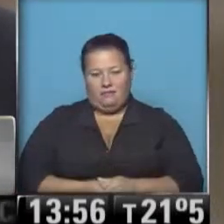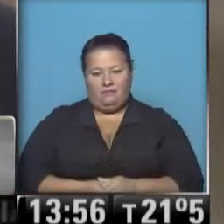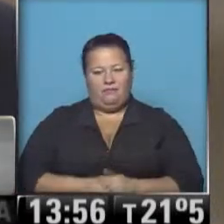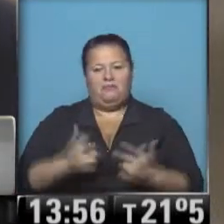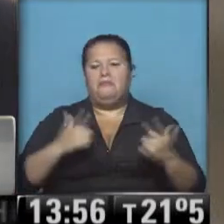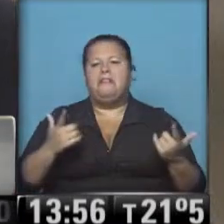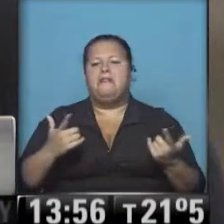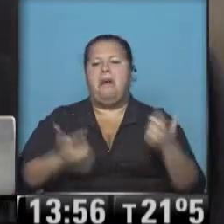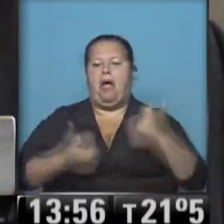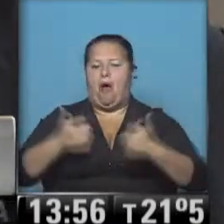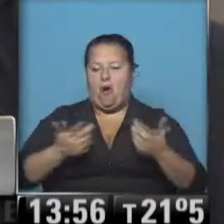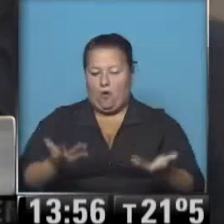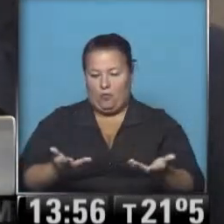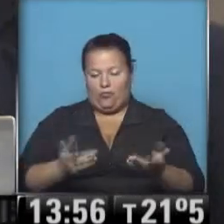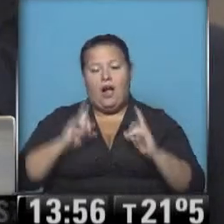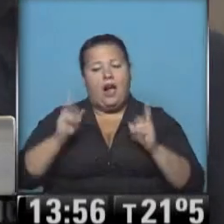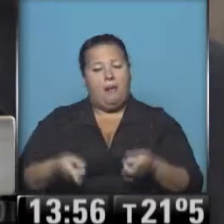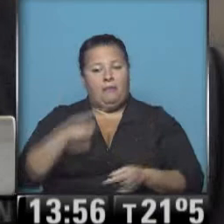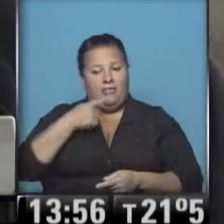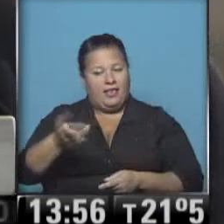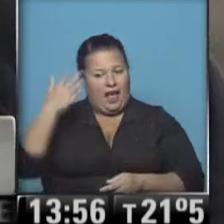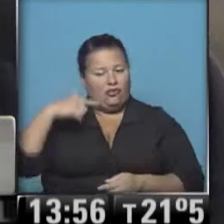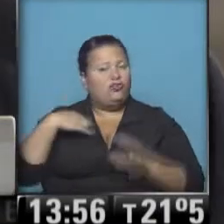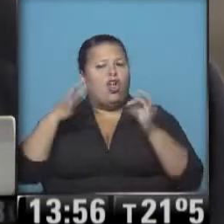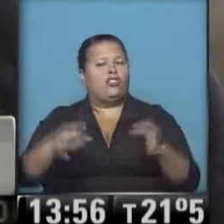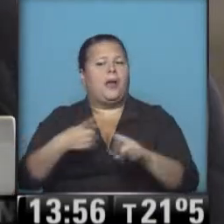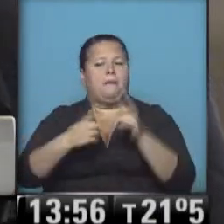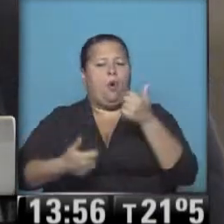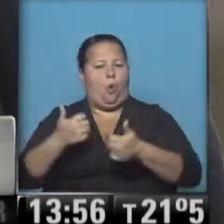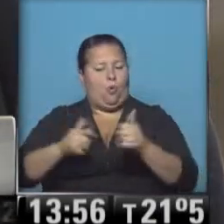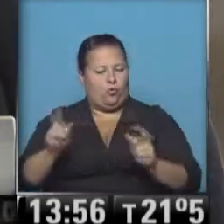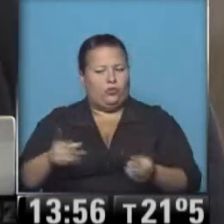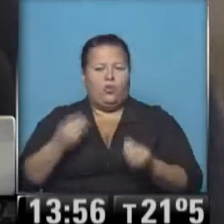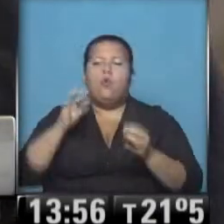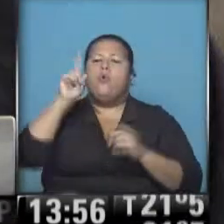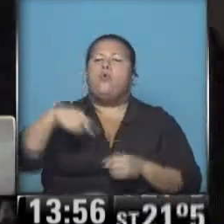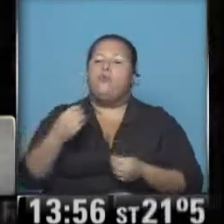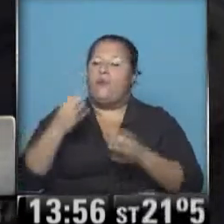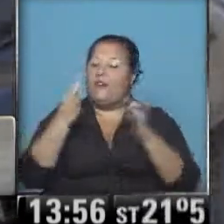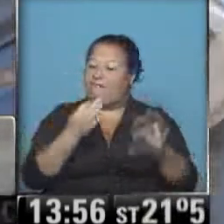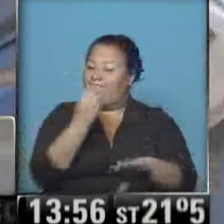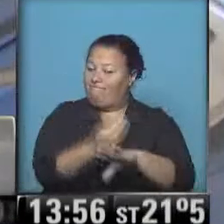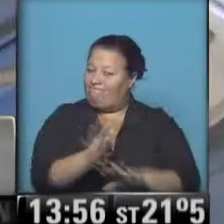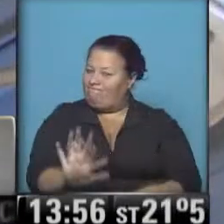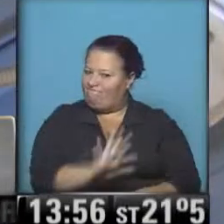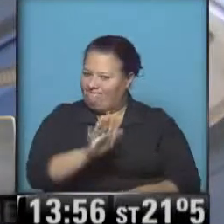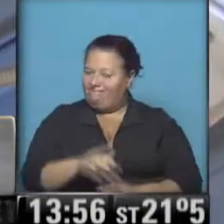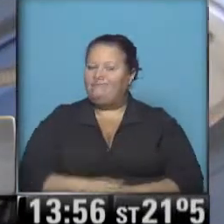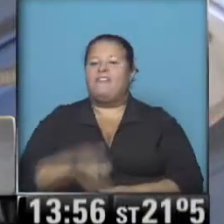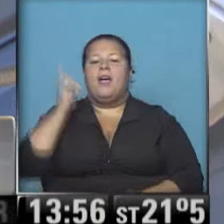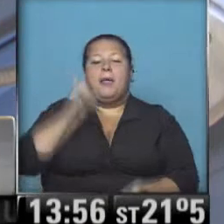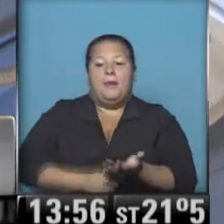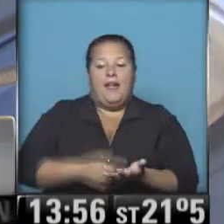ninguna clase de concurso además lo dijo el otro día yo lo digo por concurso y como digo no en su dictamen